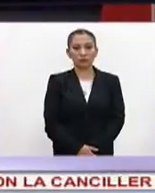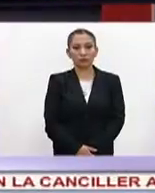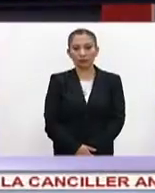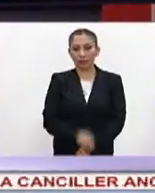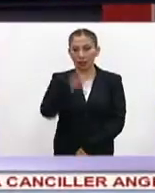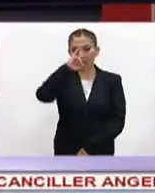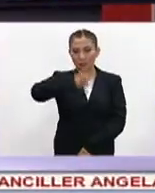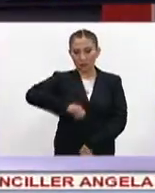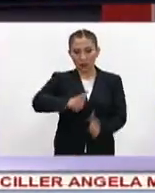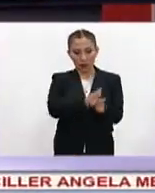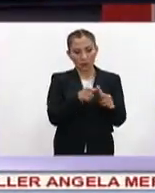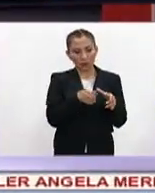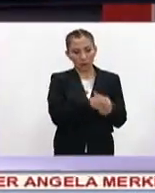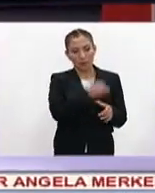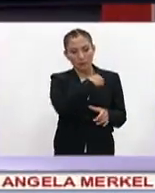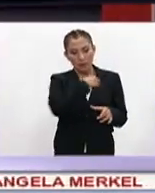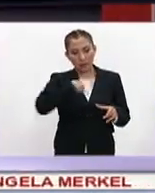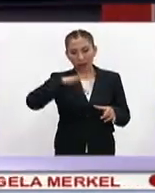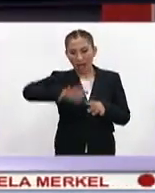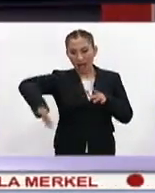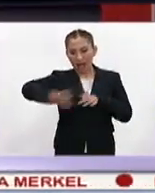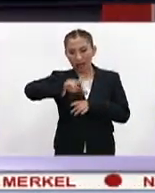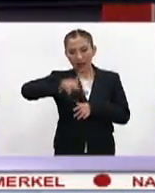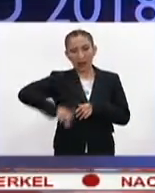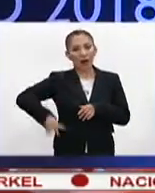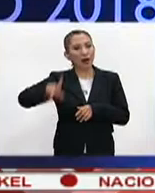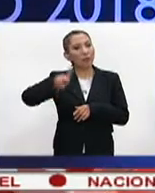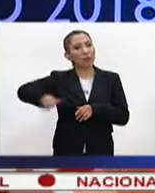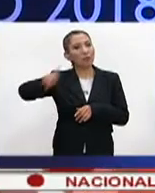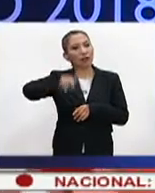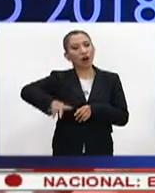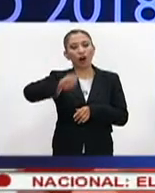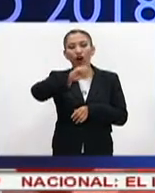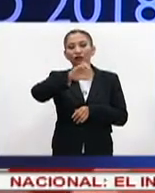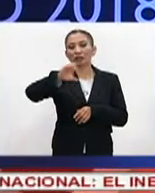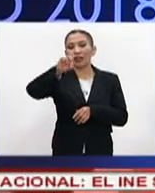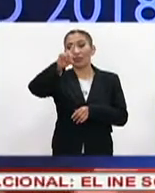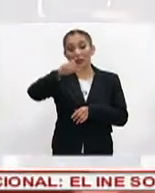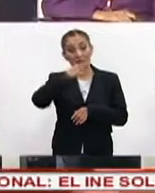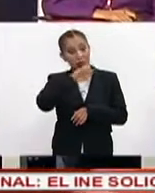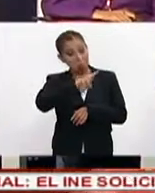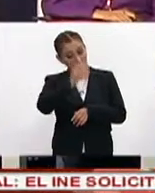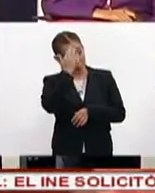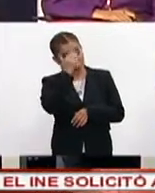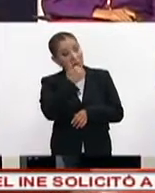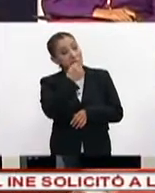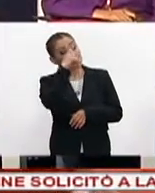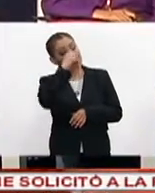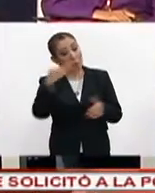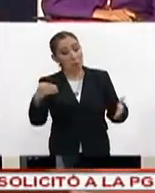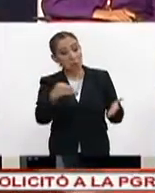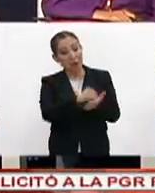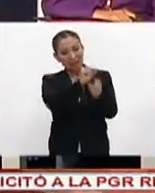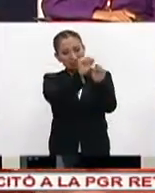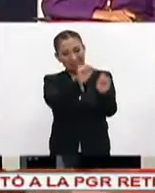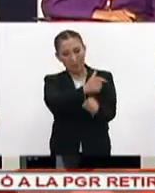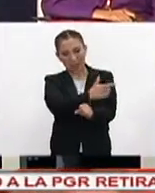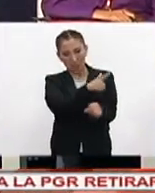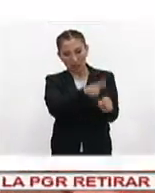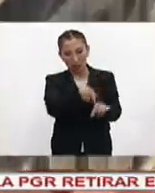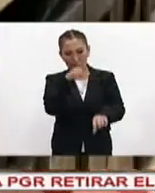El jefe de la División de Integridad en el Sector Público de la OCDE, Janos Bertok, reconoció a México por haber implementado el Sistema